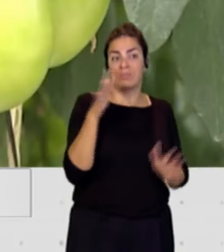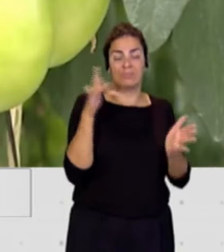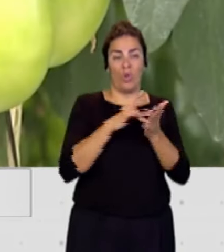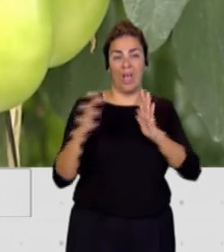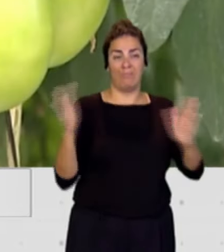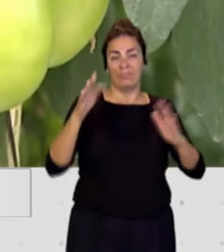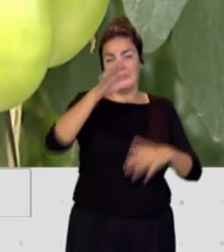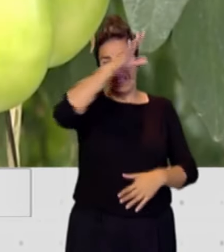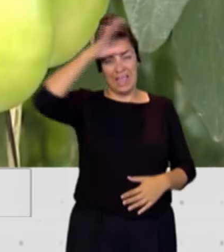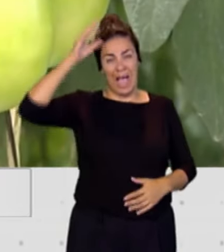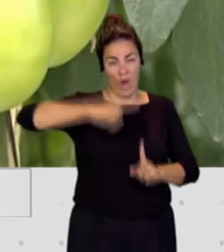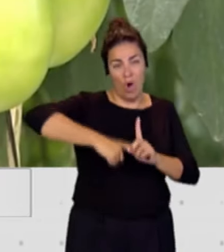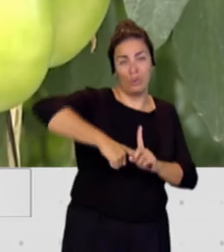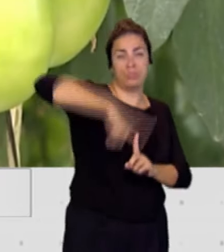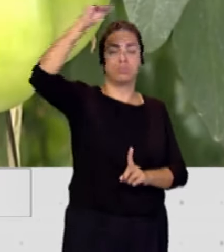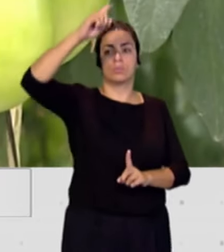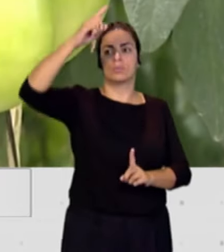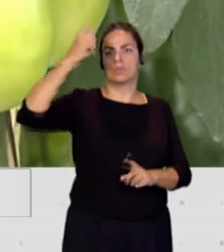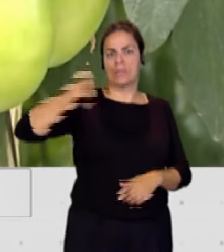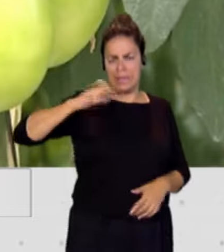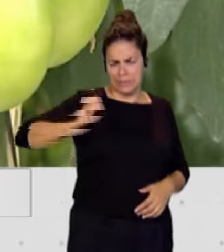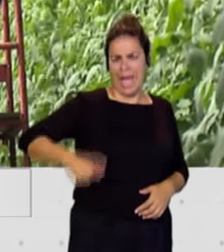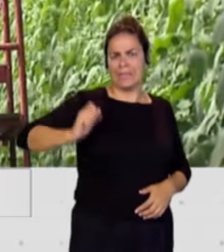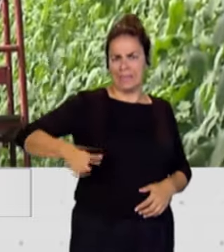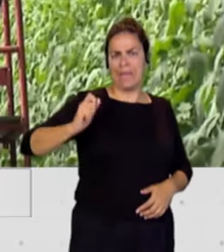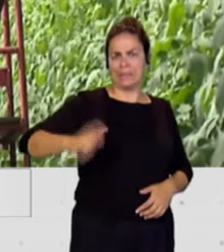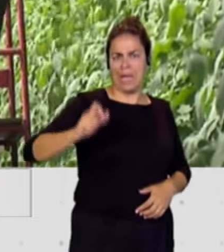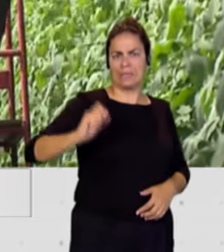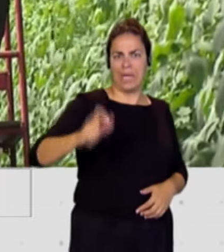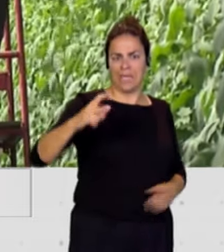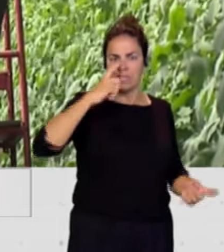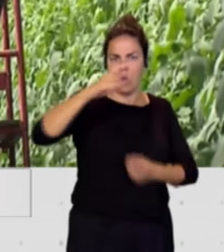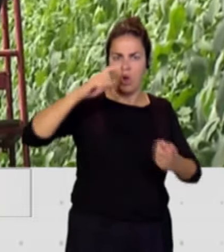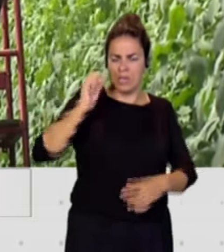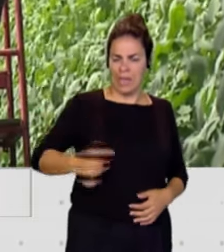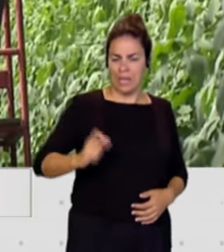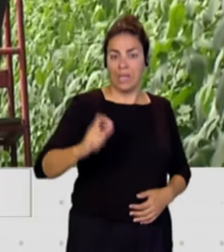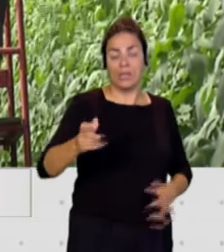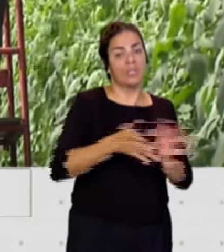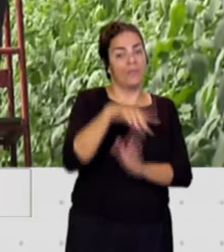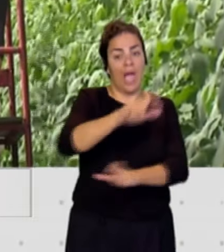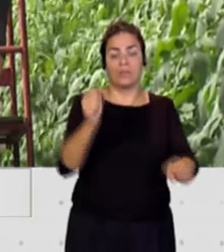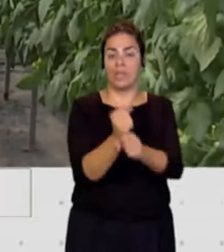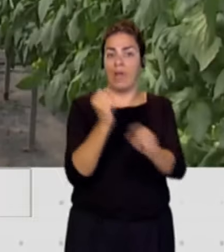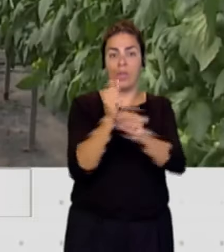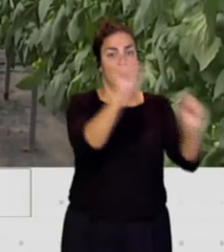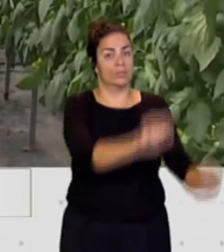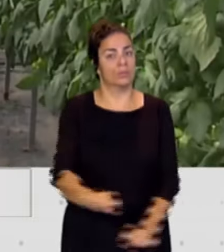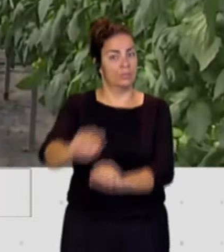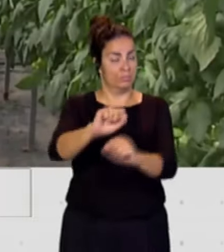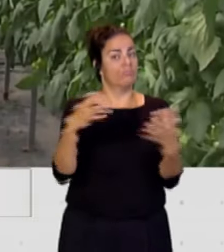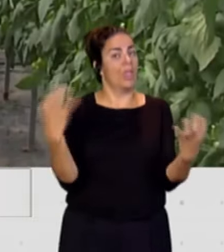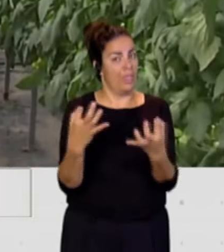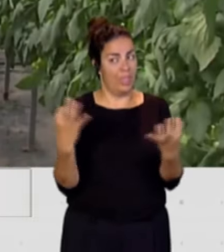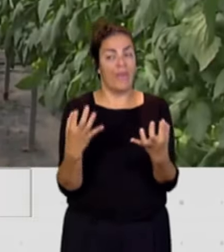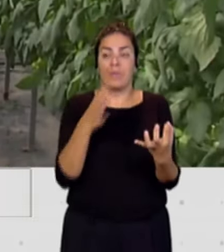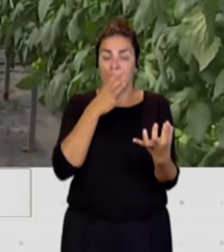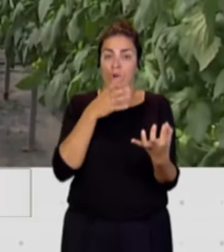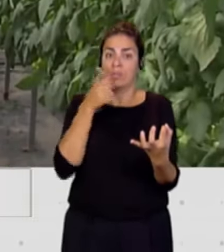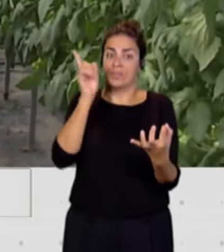eh en mayor medida año tras año hay que proteger a los trabajadores porque también redunda en en el